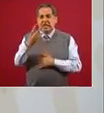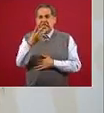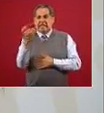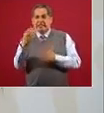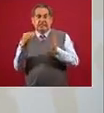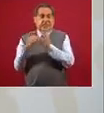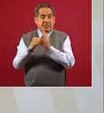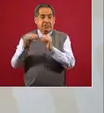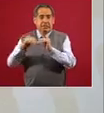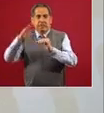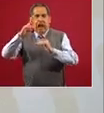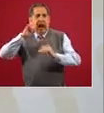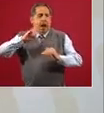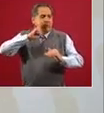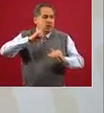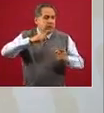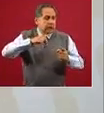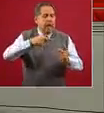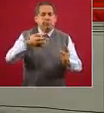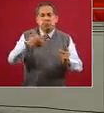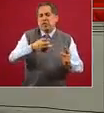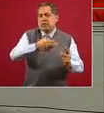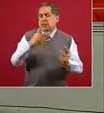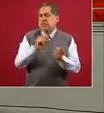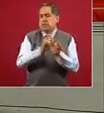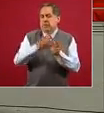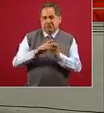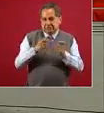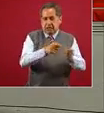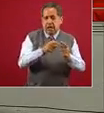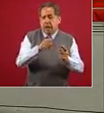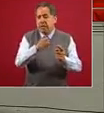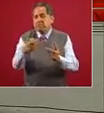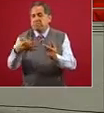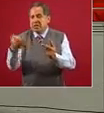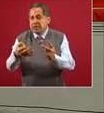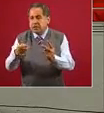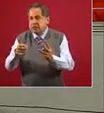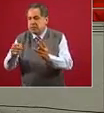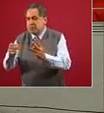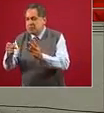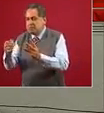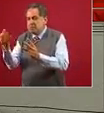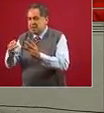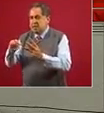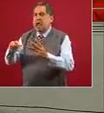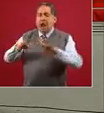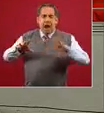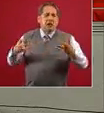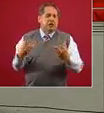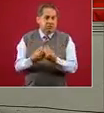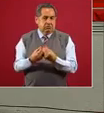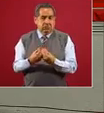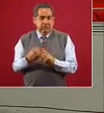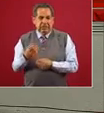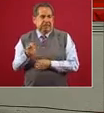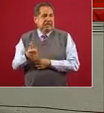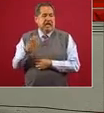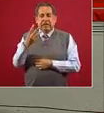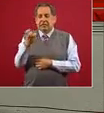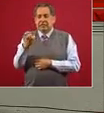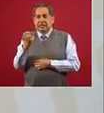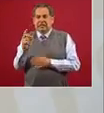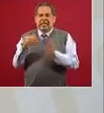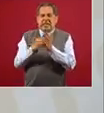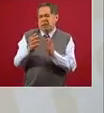para llegar a la meta de 1 millón, y estamos ya casi llegando a las 330,000 verificaciones. En realidad